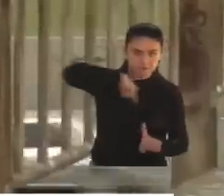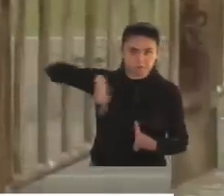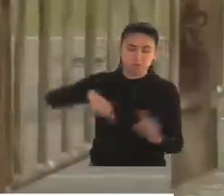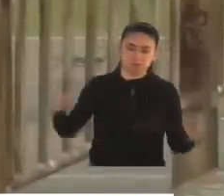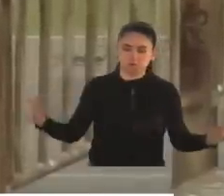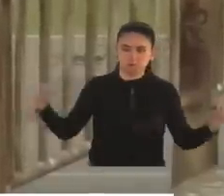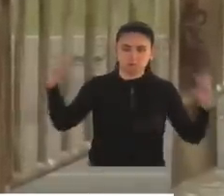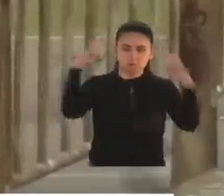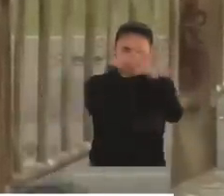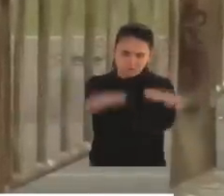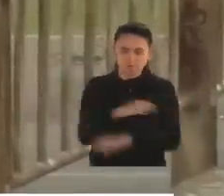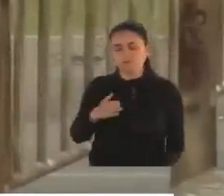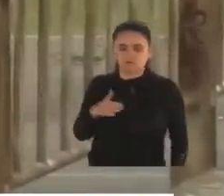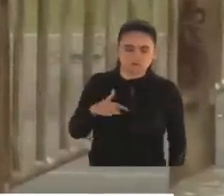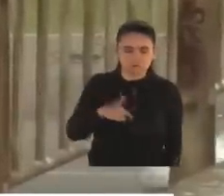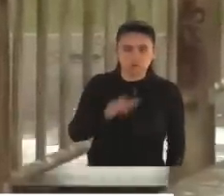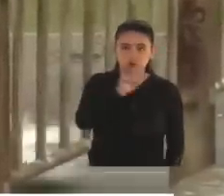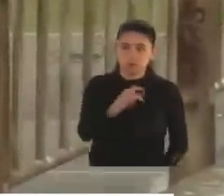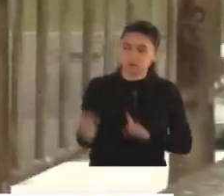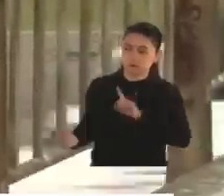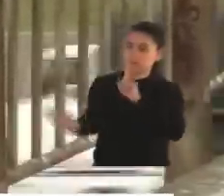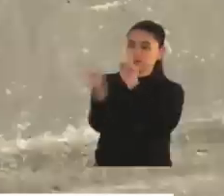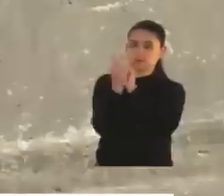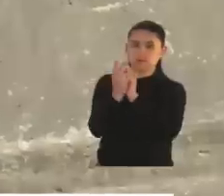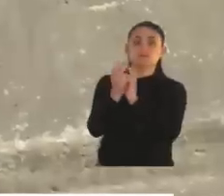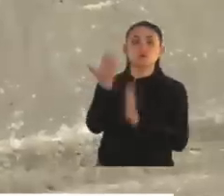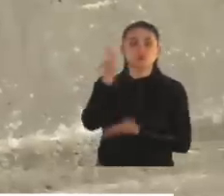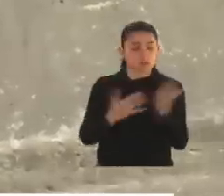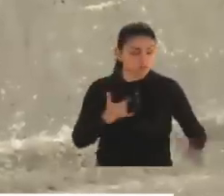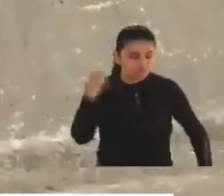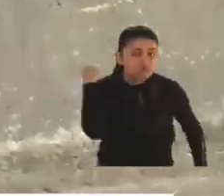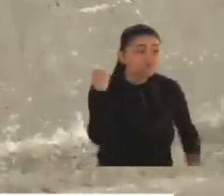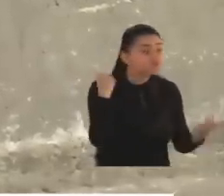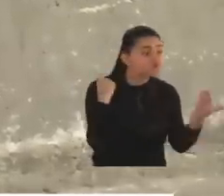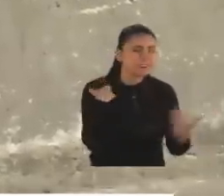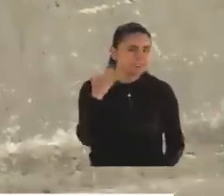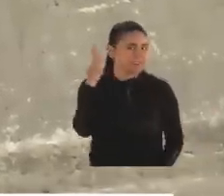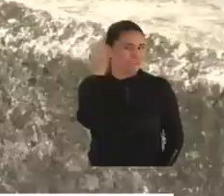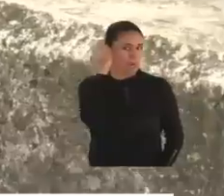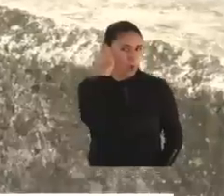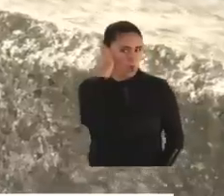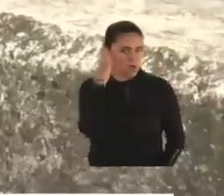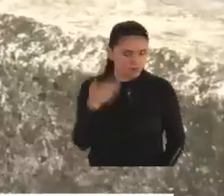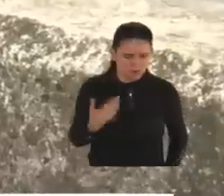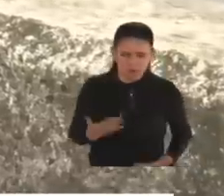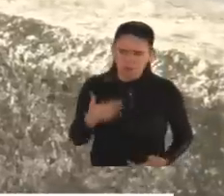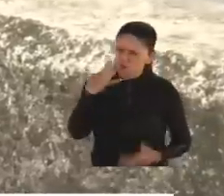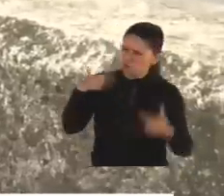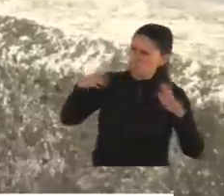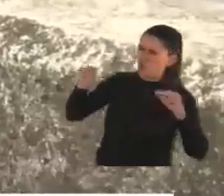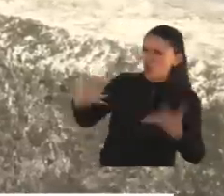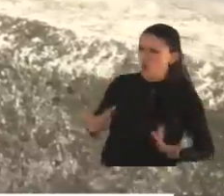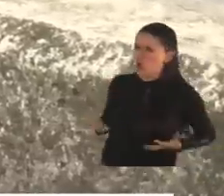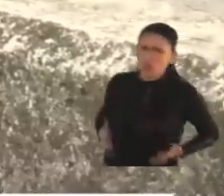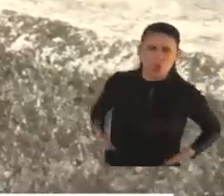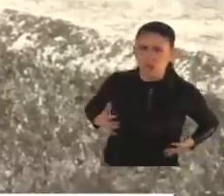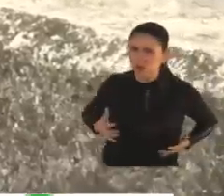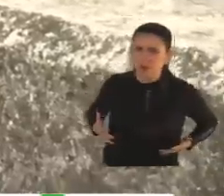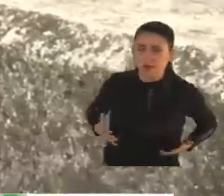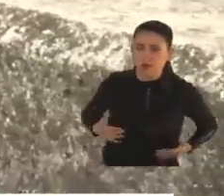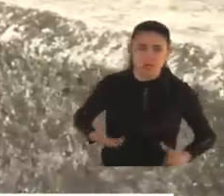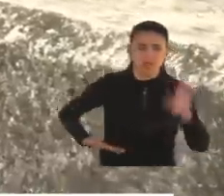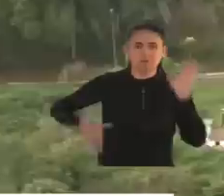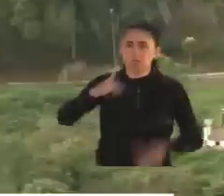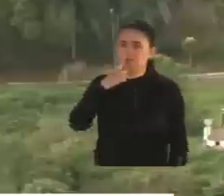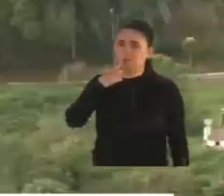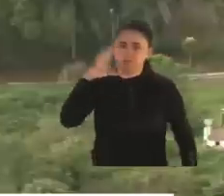Allí, dos personas se le acercaron para atracarla, para robarle el celular. Ella puso resistencia y de inmediato la